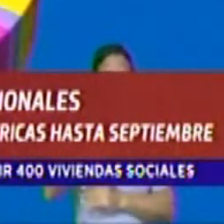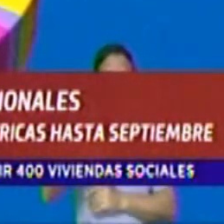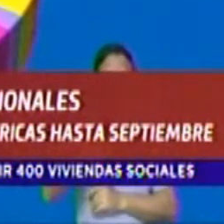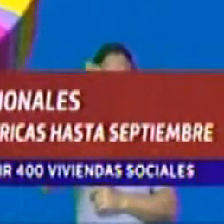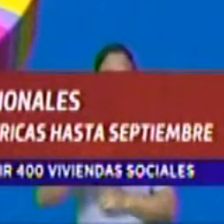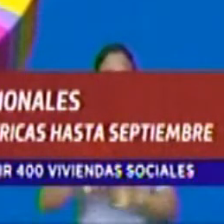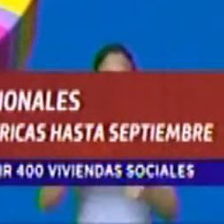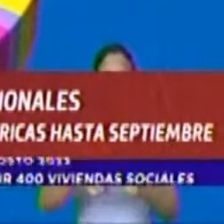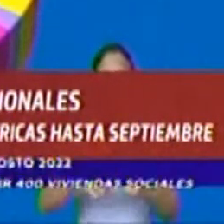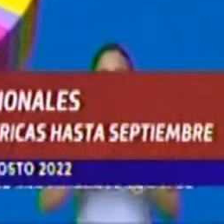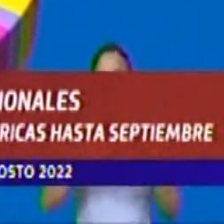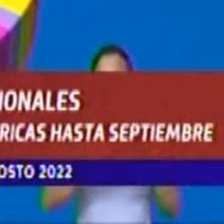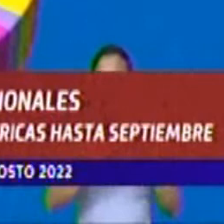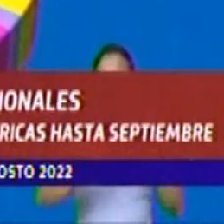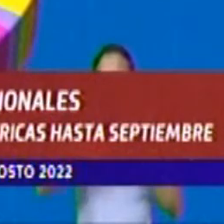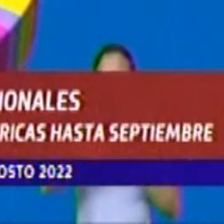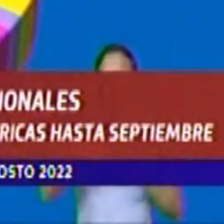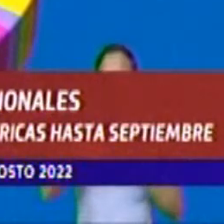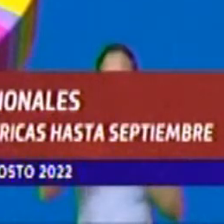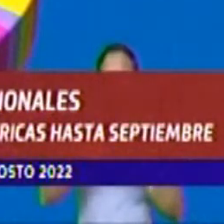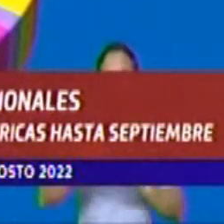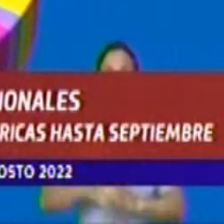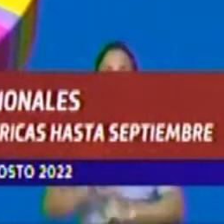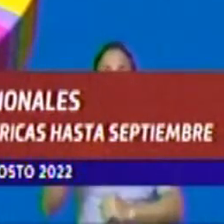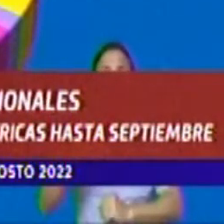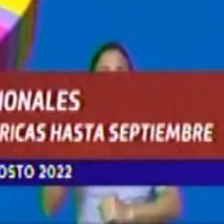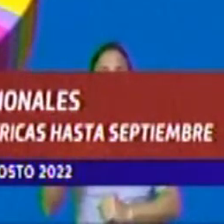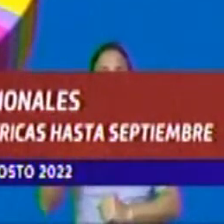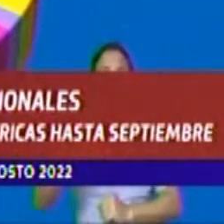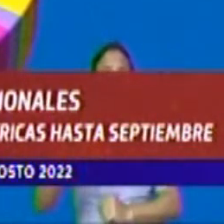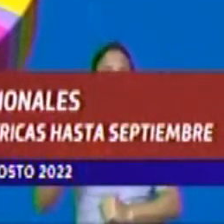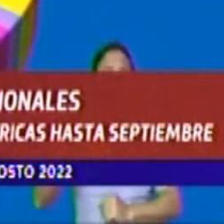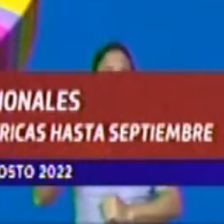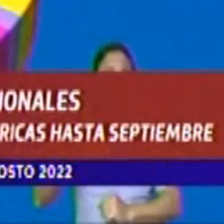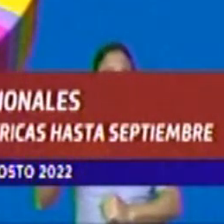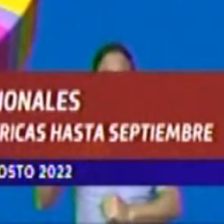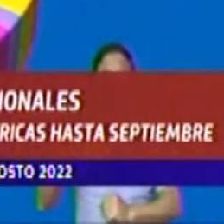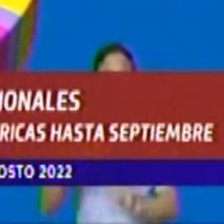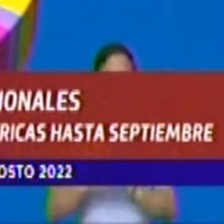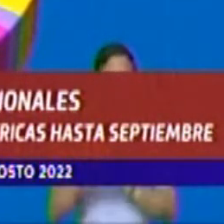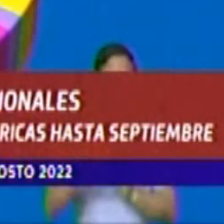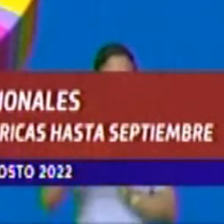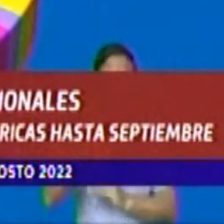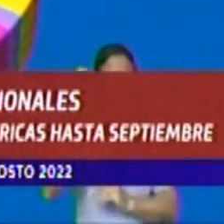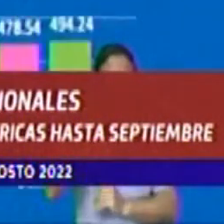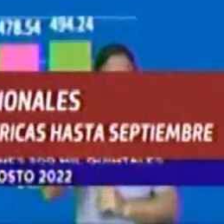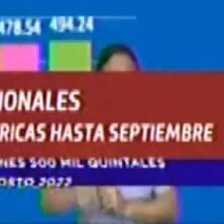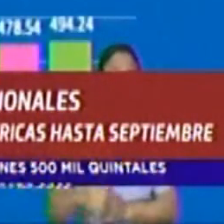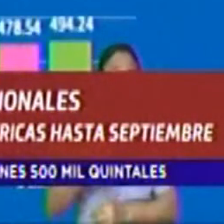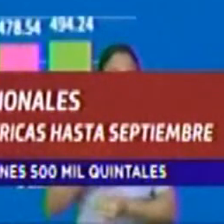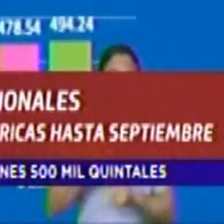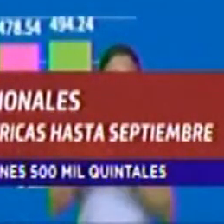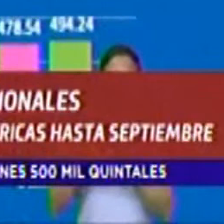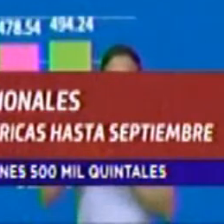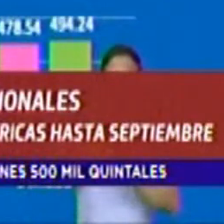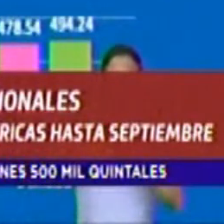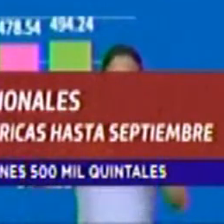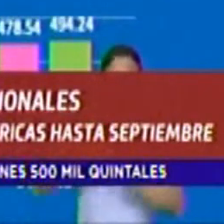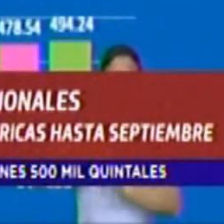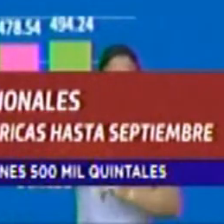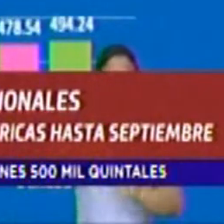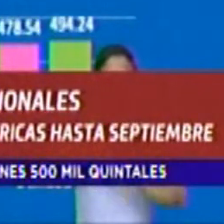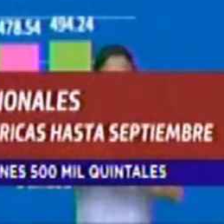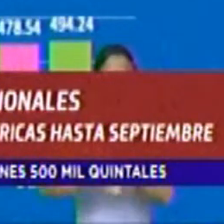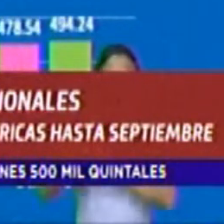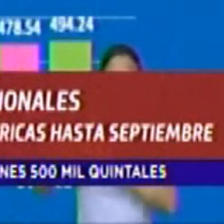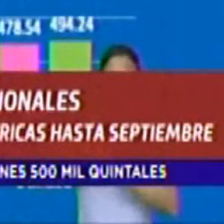con fondos propios dirigidos al dragado de Río San Juan, Puerto Sandino, Puerto Salvador Allende, Puerto El Bluff y Puerto Corinto.